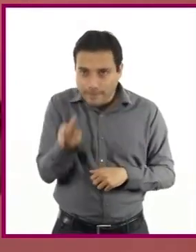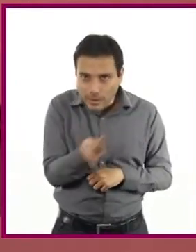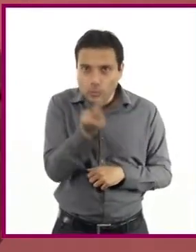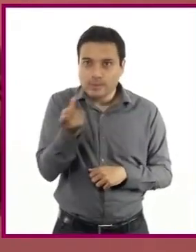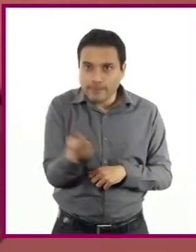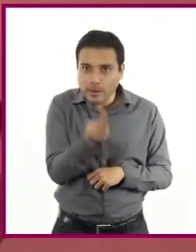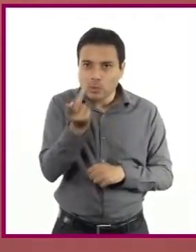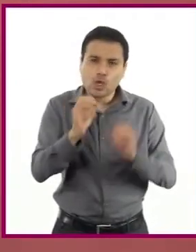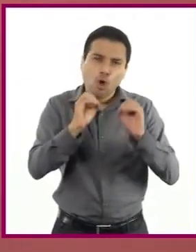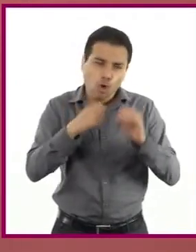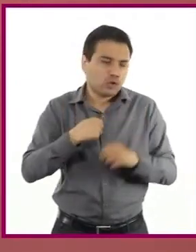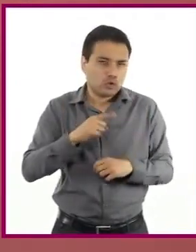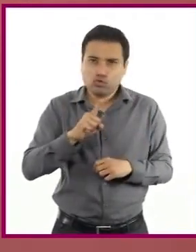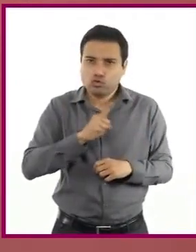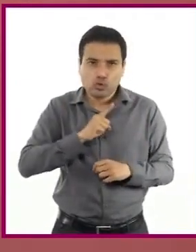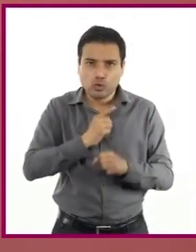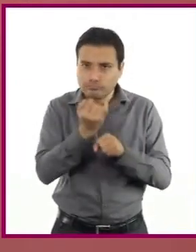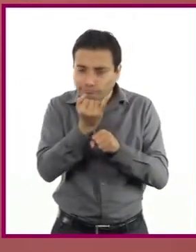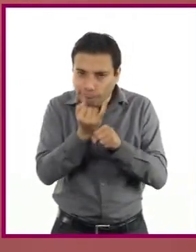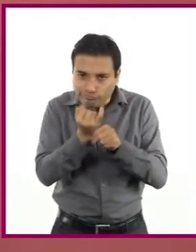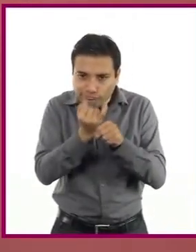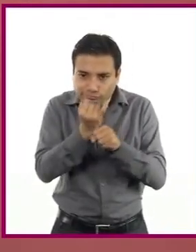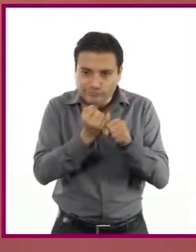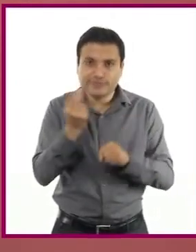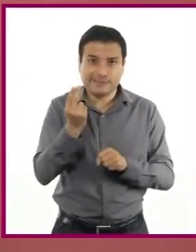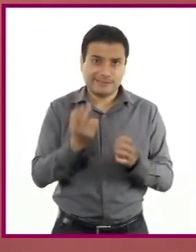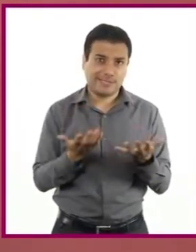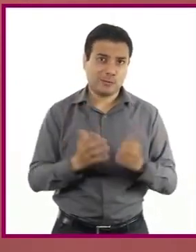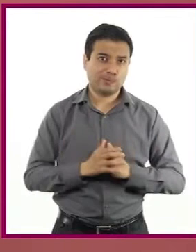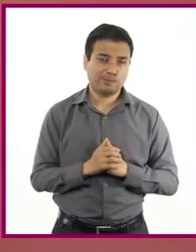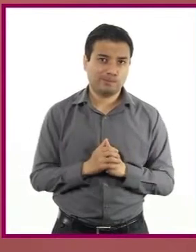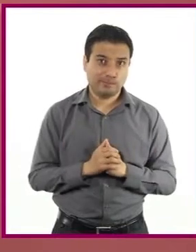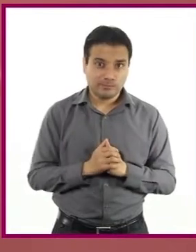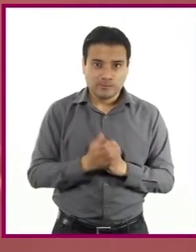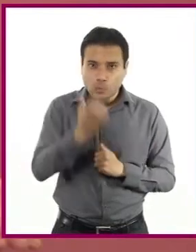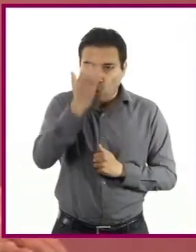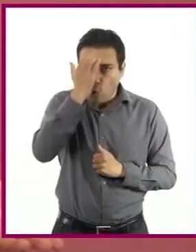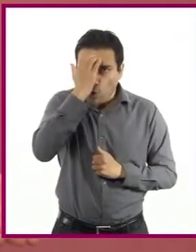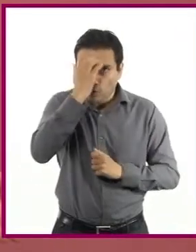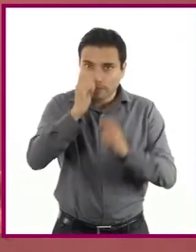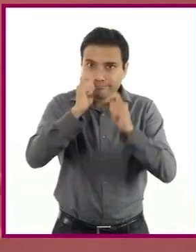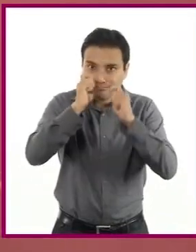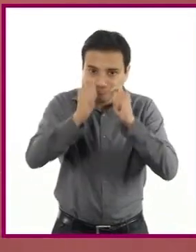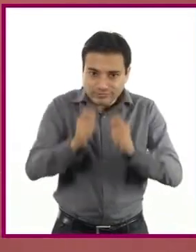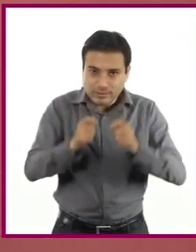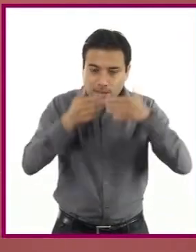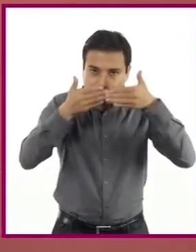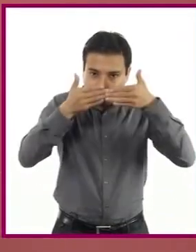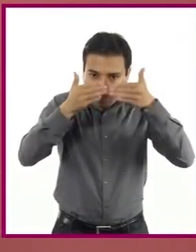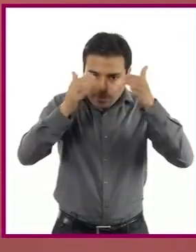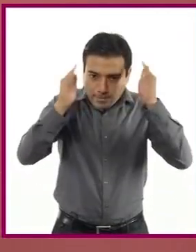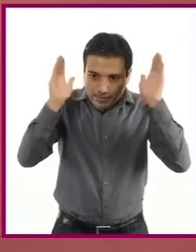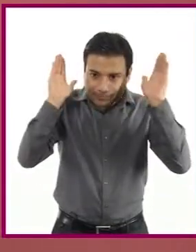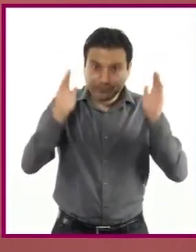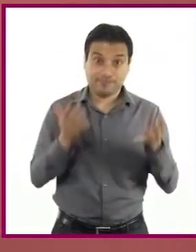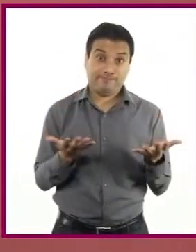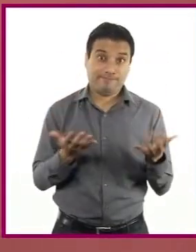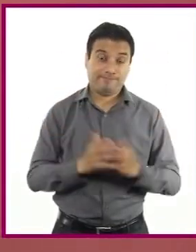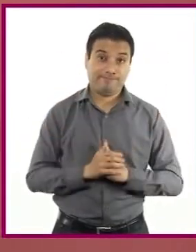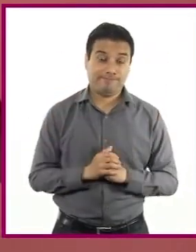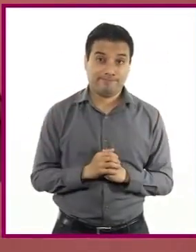propia pueden resolverlas al tiempo que amplían su conocimiento mediante la información que ofrecen distintas